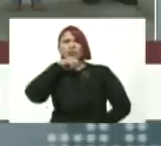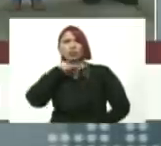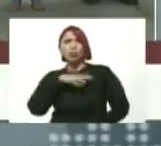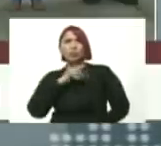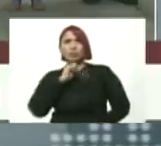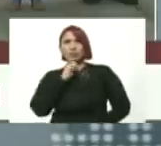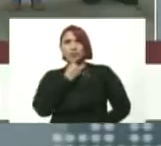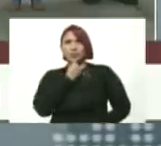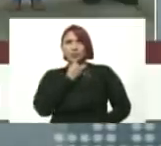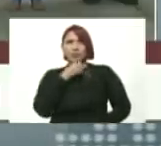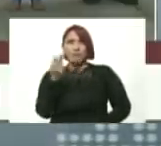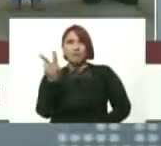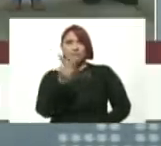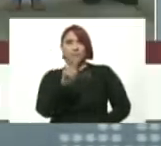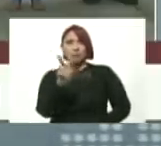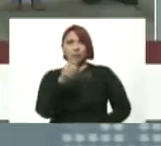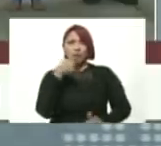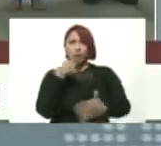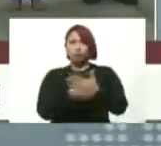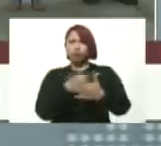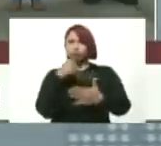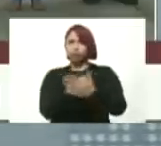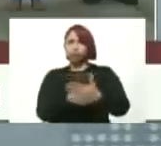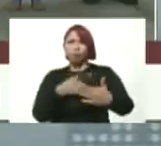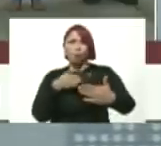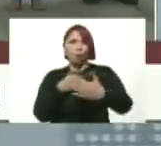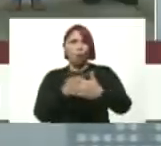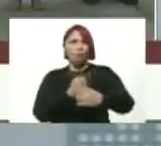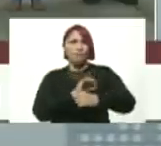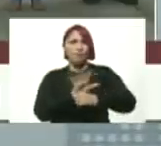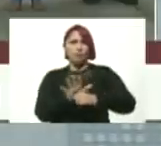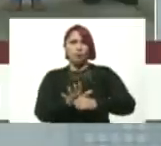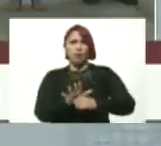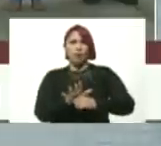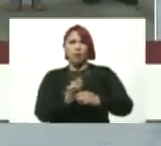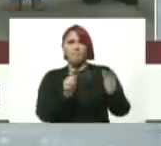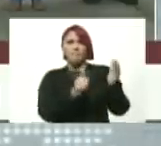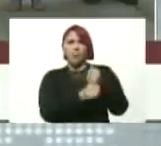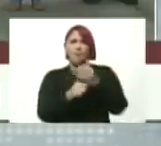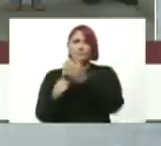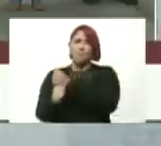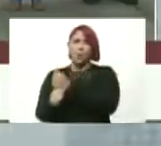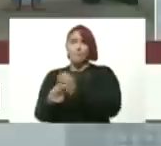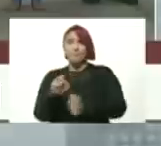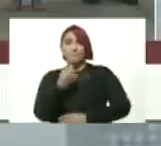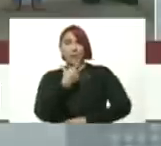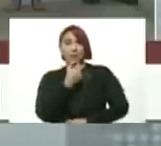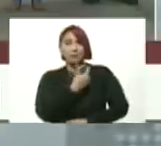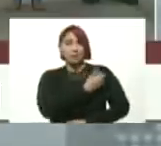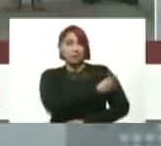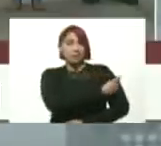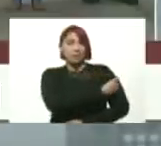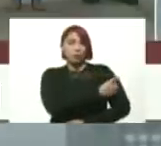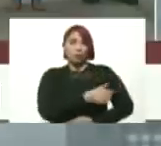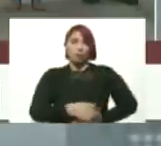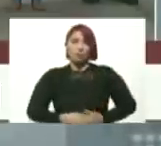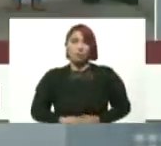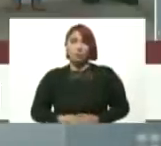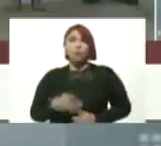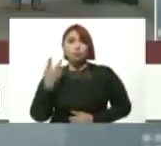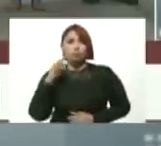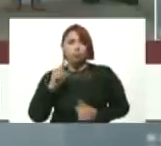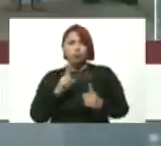de venezuela luchando contra el coronavirus para conseguir las medicinas y las vacunas es una historia secreta por la